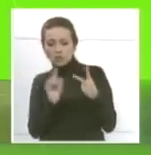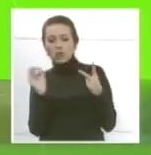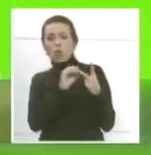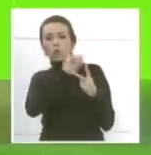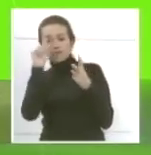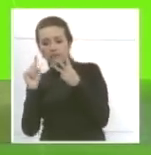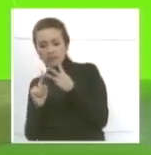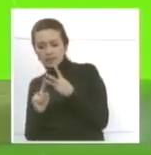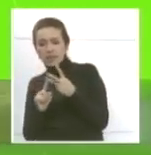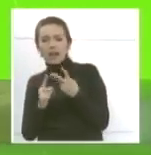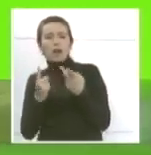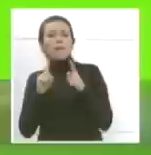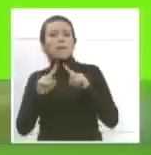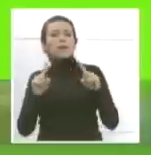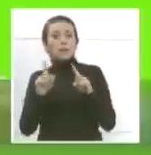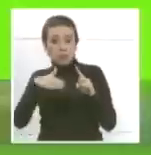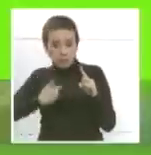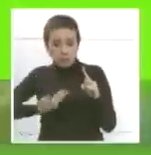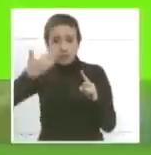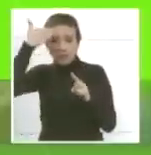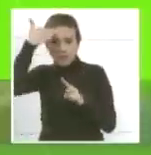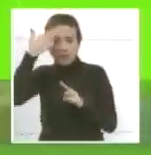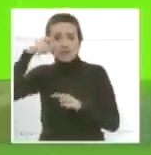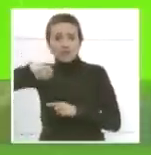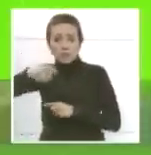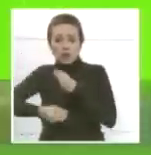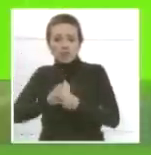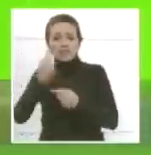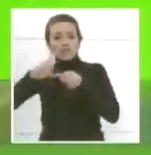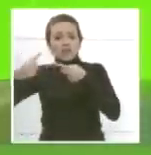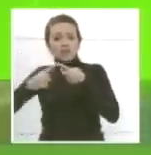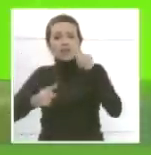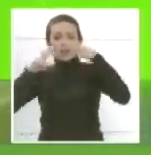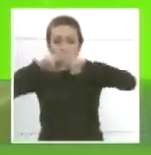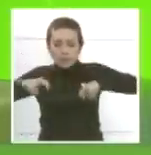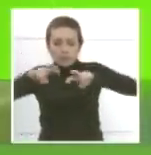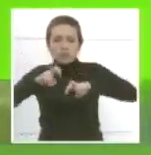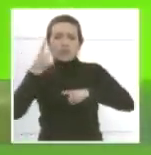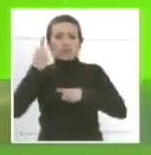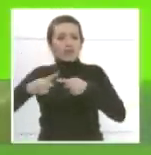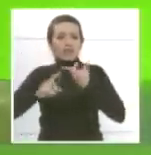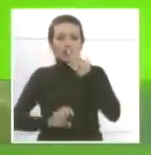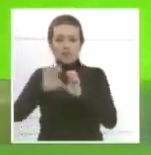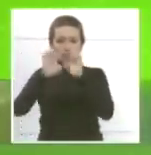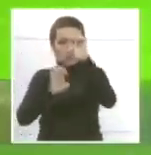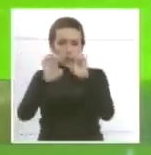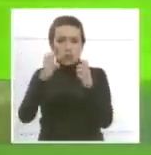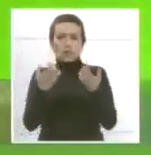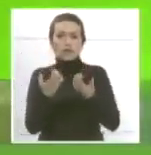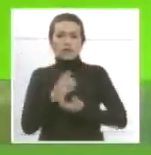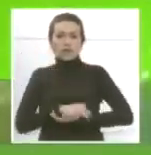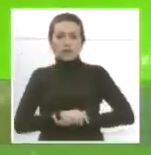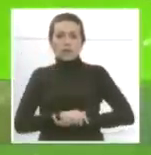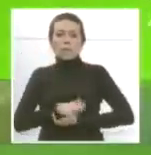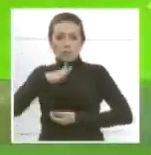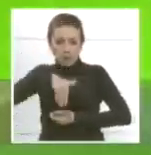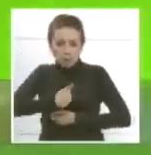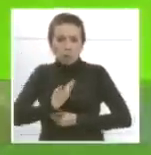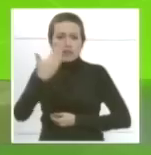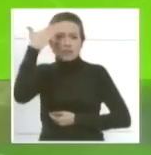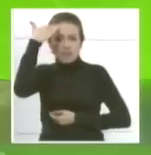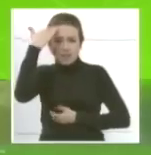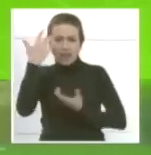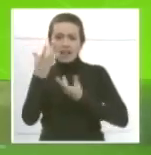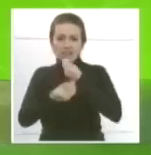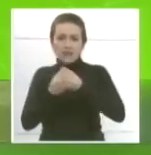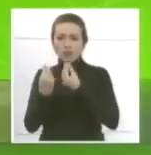mediante varios estudios. Los más útiles son la resonancia magnética y la radiografía. Con esos dos estudios tenemos una idea de en qué